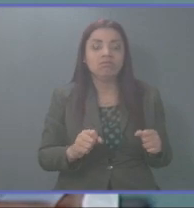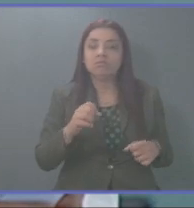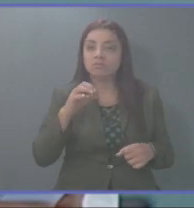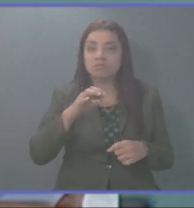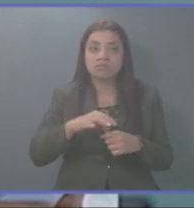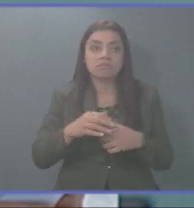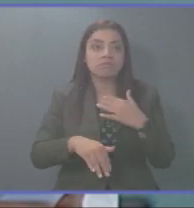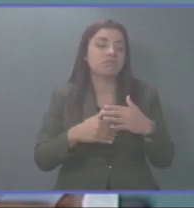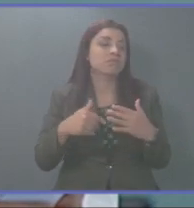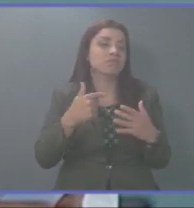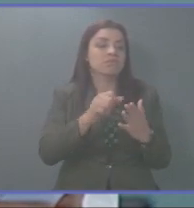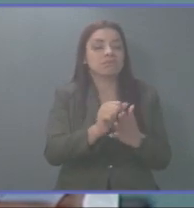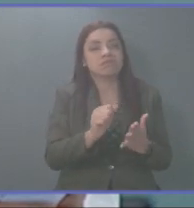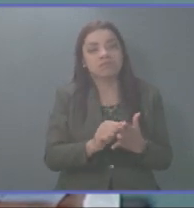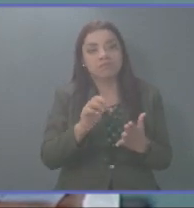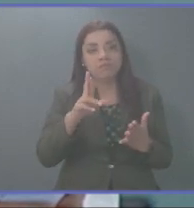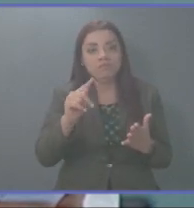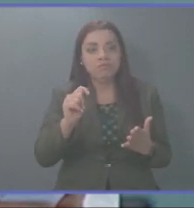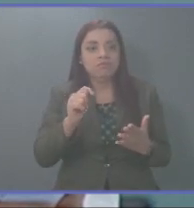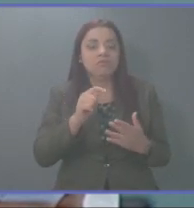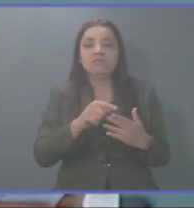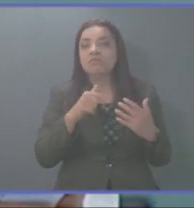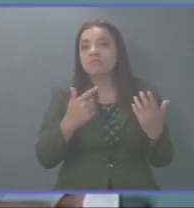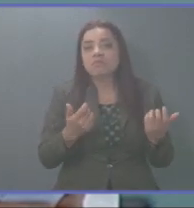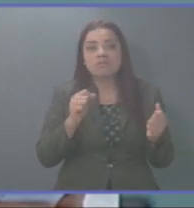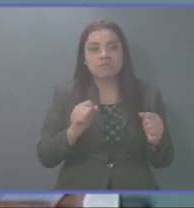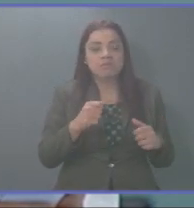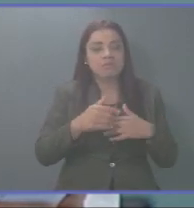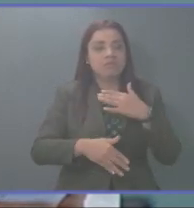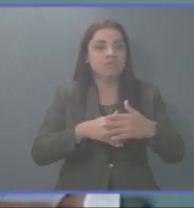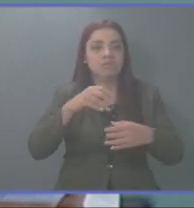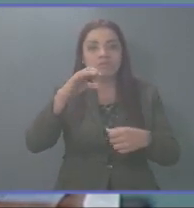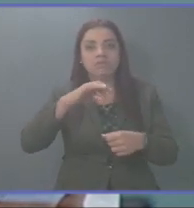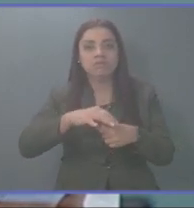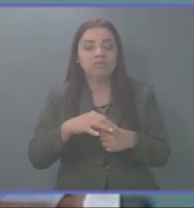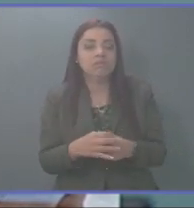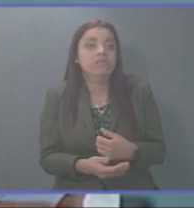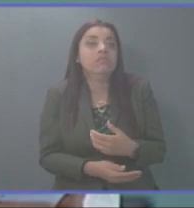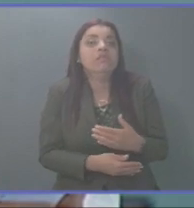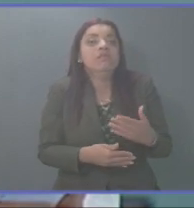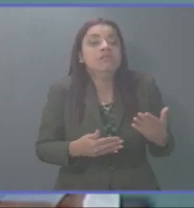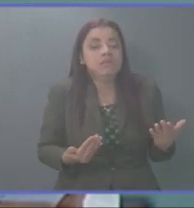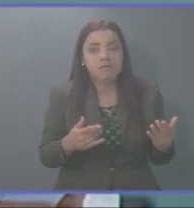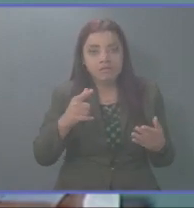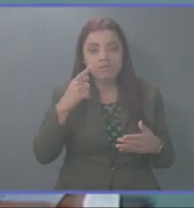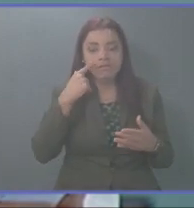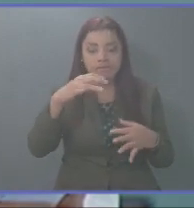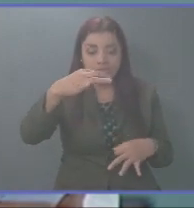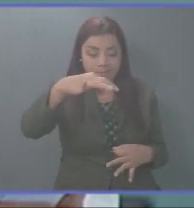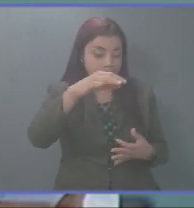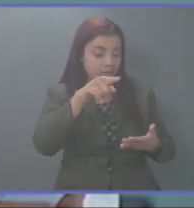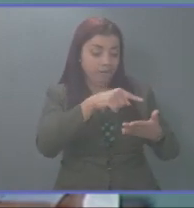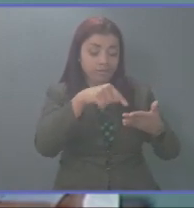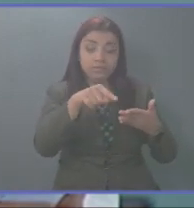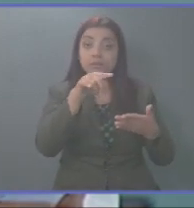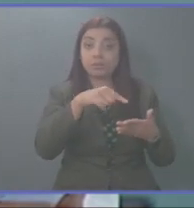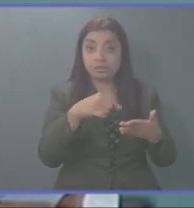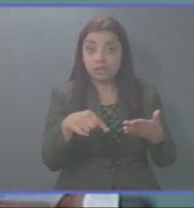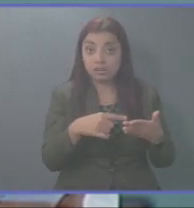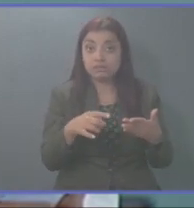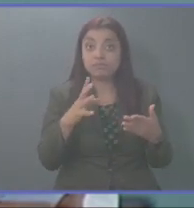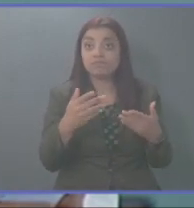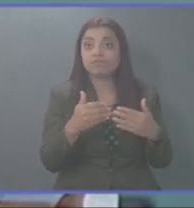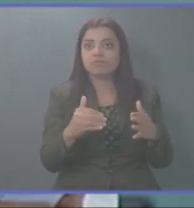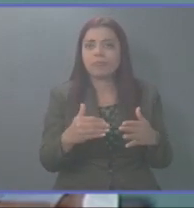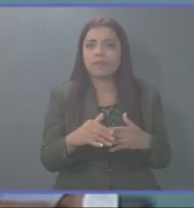las reglas del presente artículo, excepto en la forma de votar, ya que en este caso la papeleta de votación en su frente estará